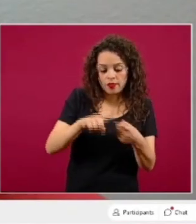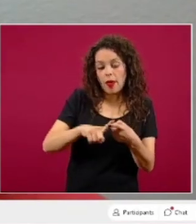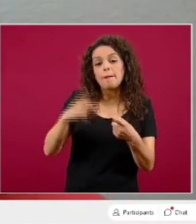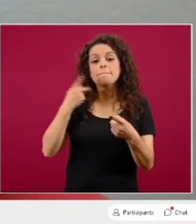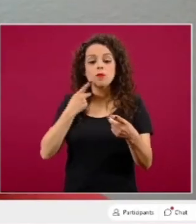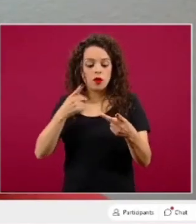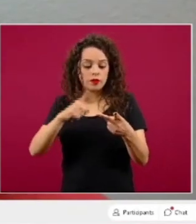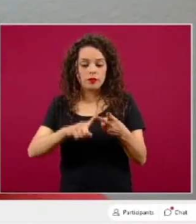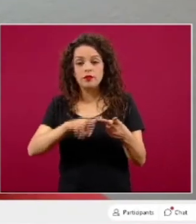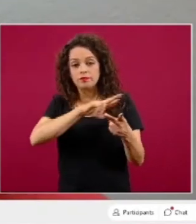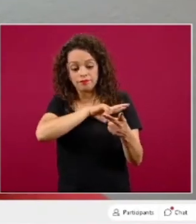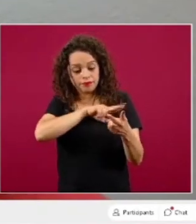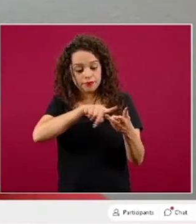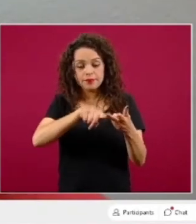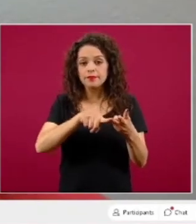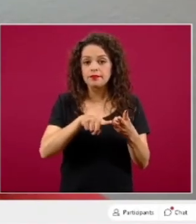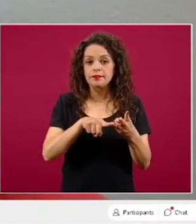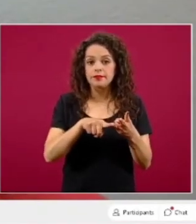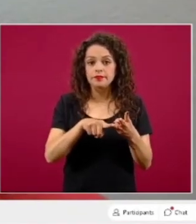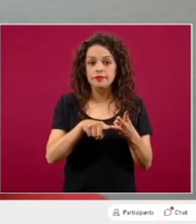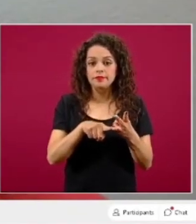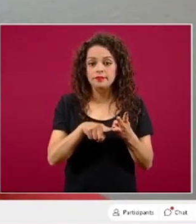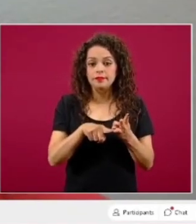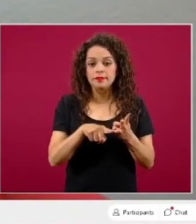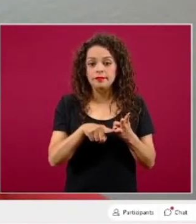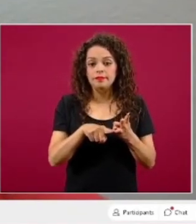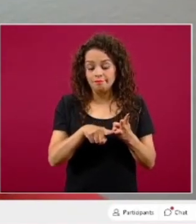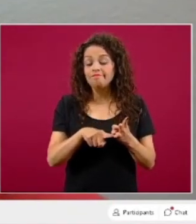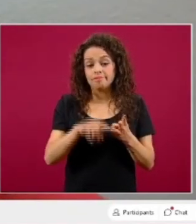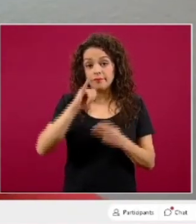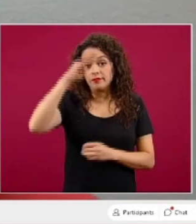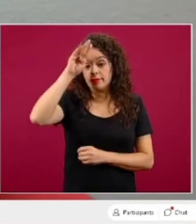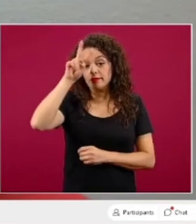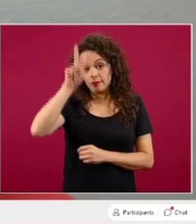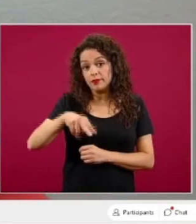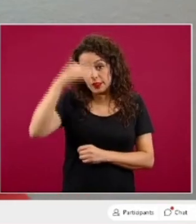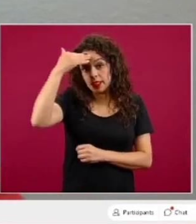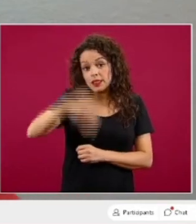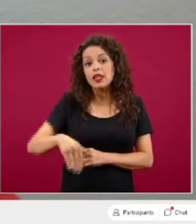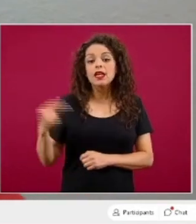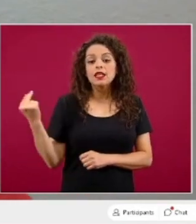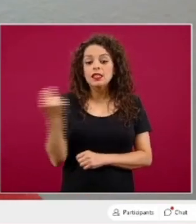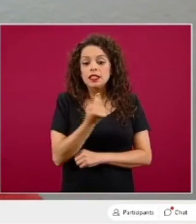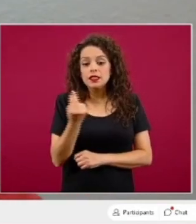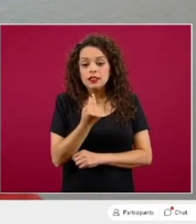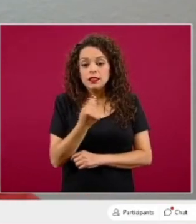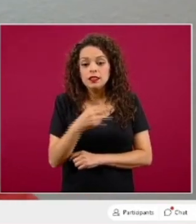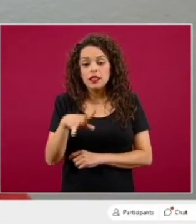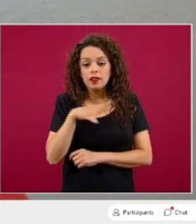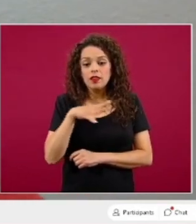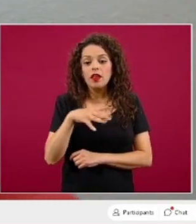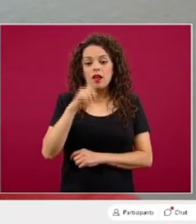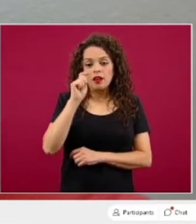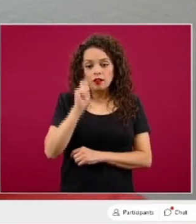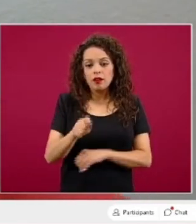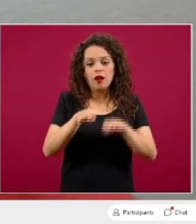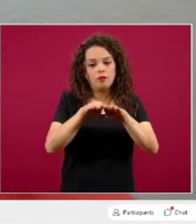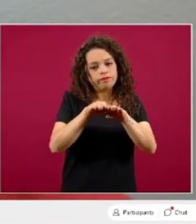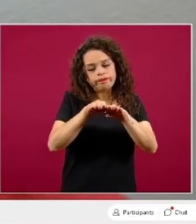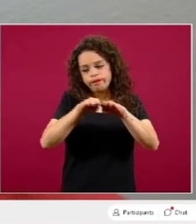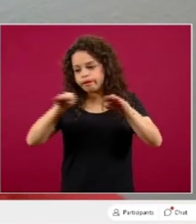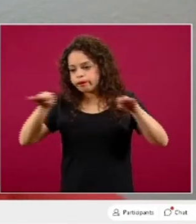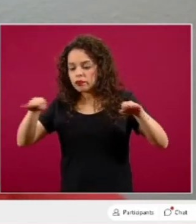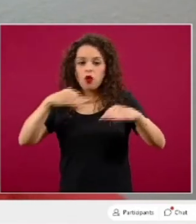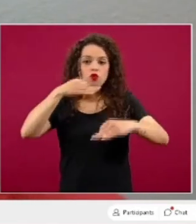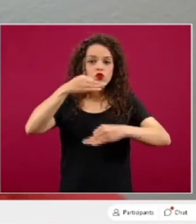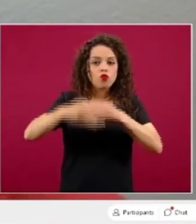sector privado, y sabemos que necesitamos tener paridad en todo para realmente